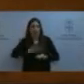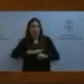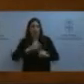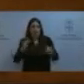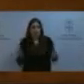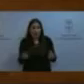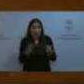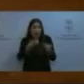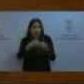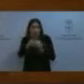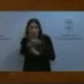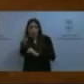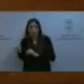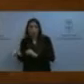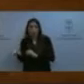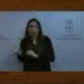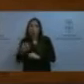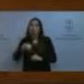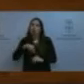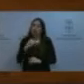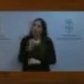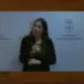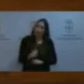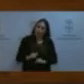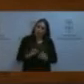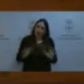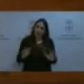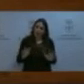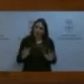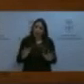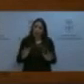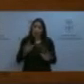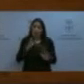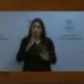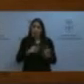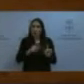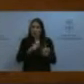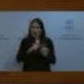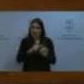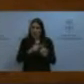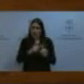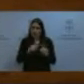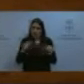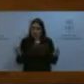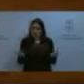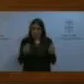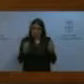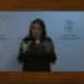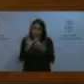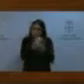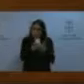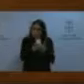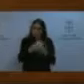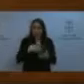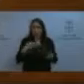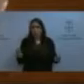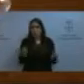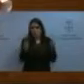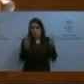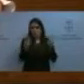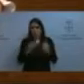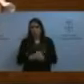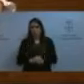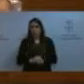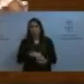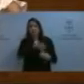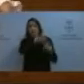u otro grupo, por supuesto que les apoyaremos, porque de eso se trata, de mejorar. Todo es mejorable.